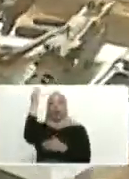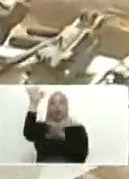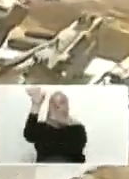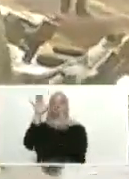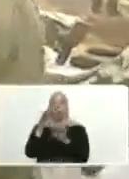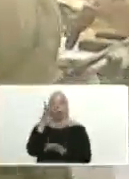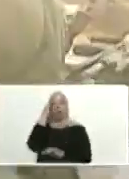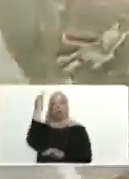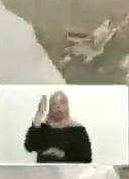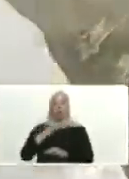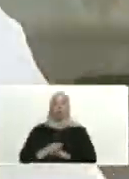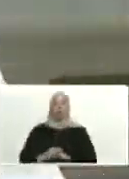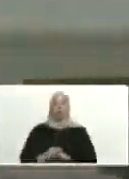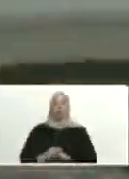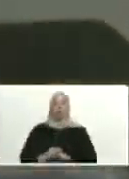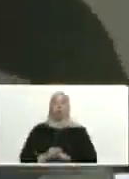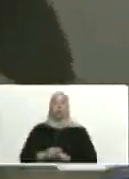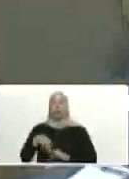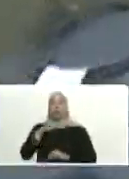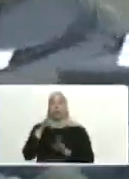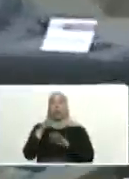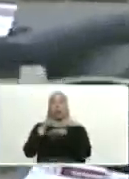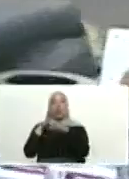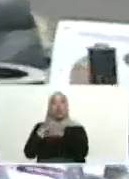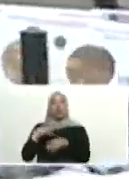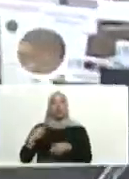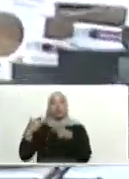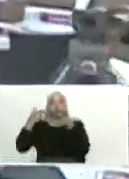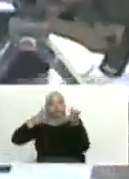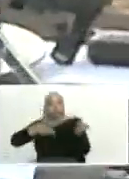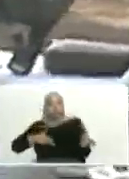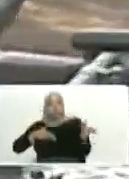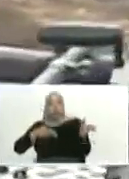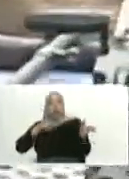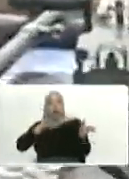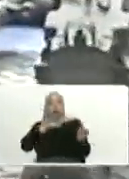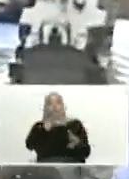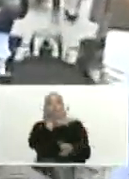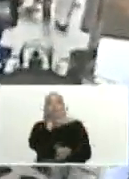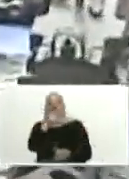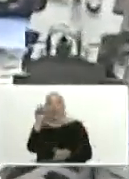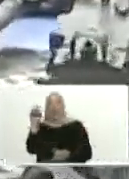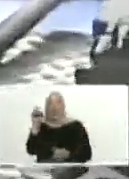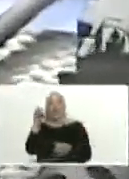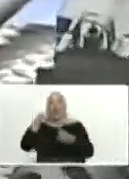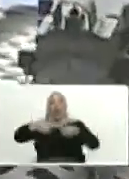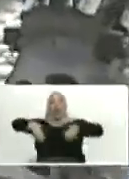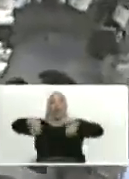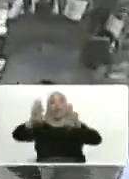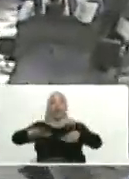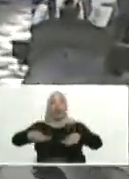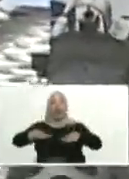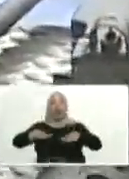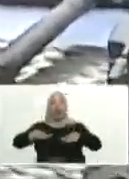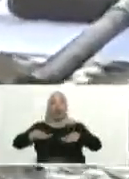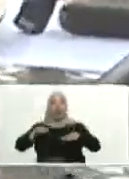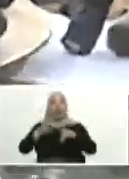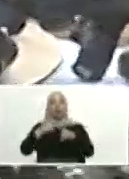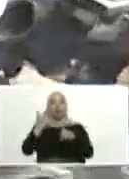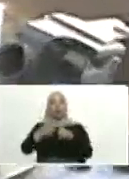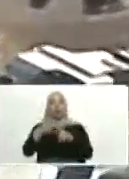presidente Disculpe esta ametralladora habían quinientas armas de esas abandonadas en el país con esta pieza que es